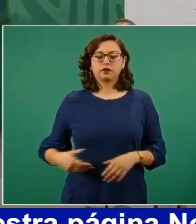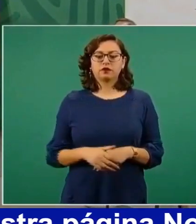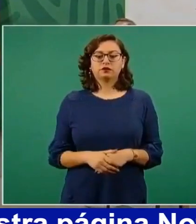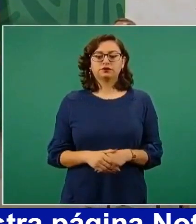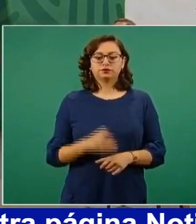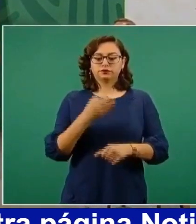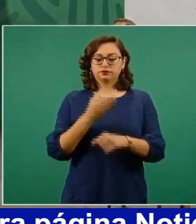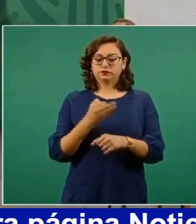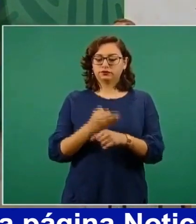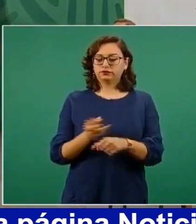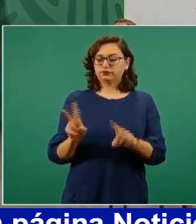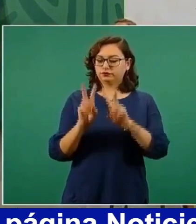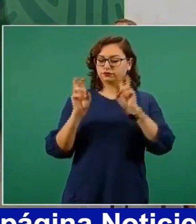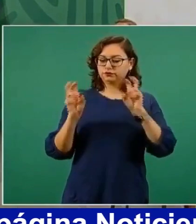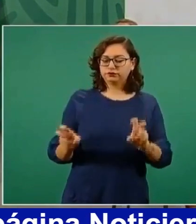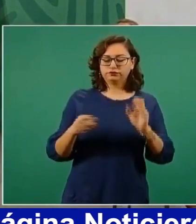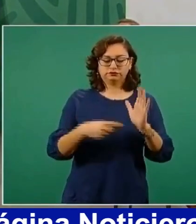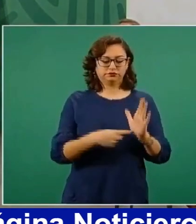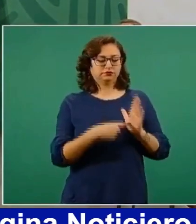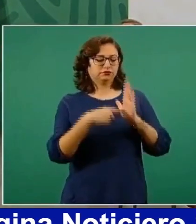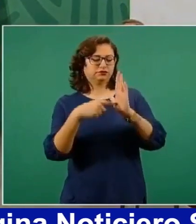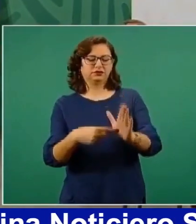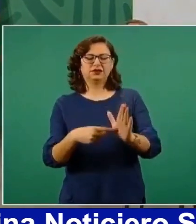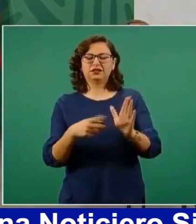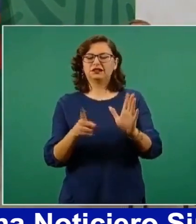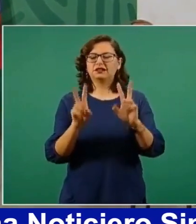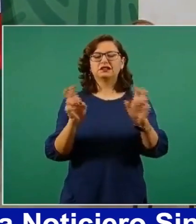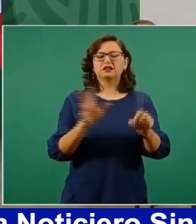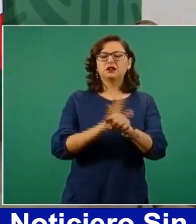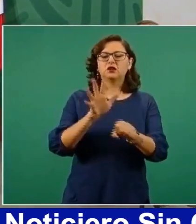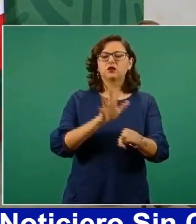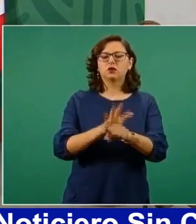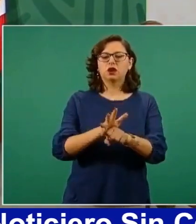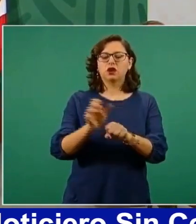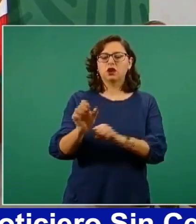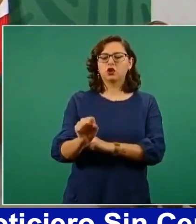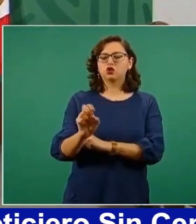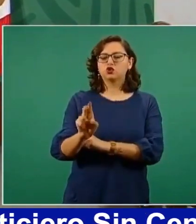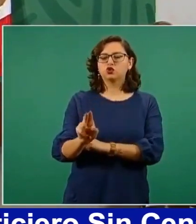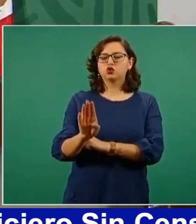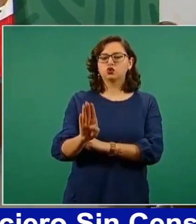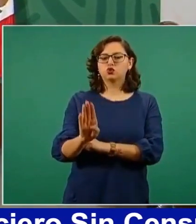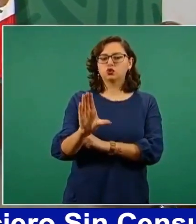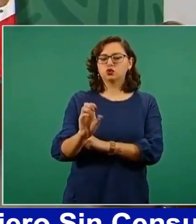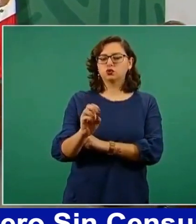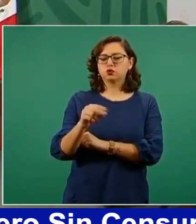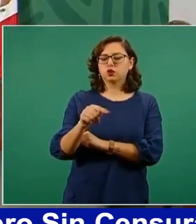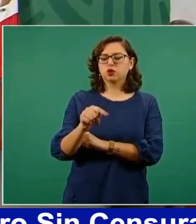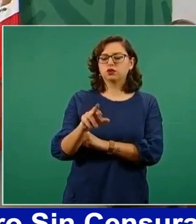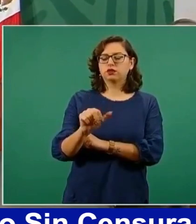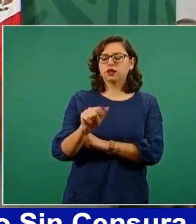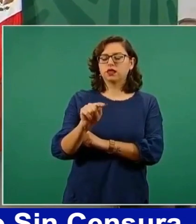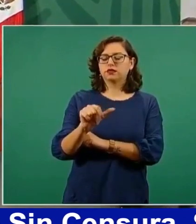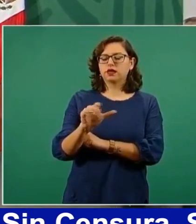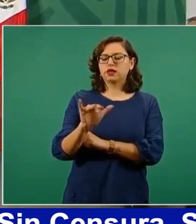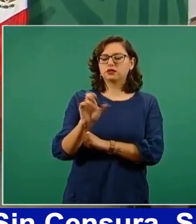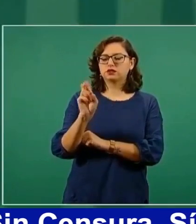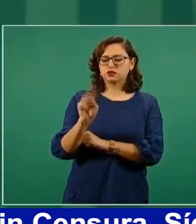en materia de subcontratación. Primero, señalar cuál es el origen de esta